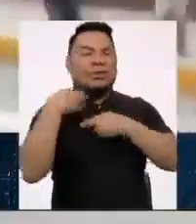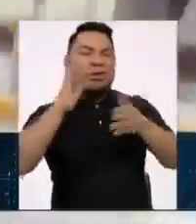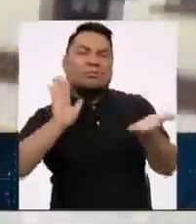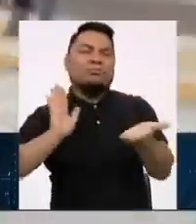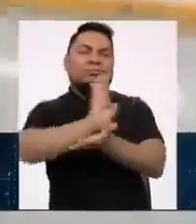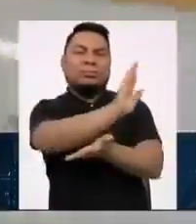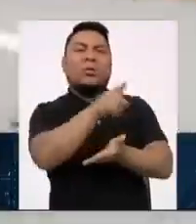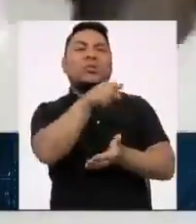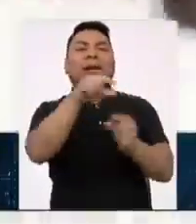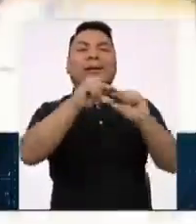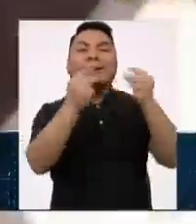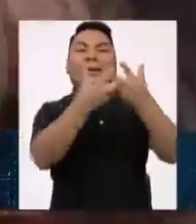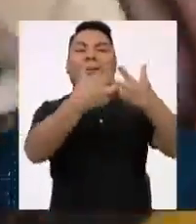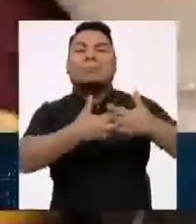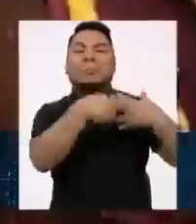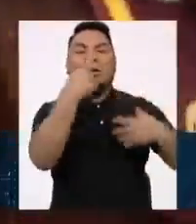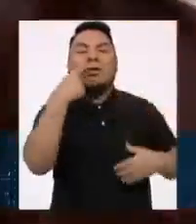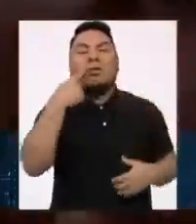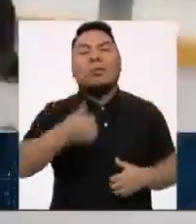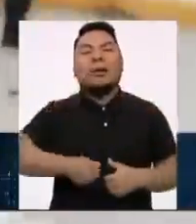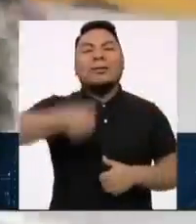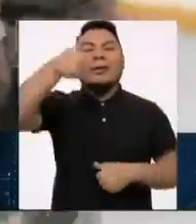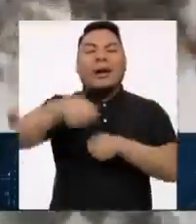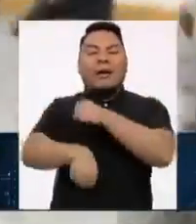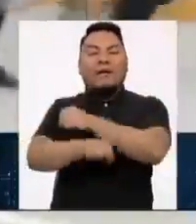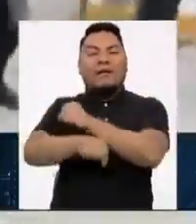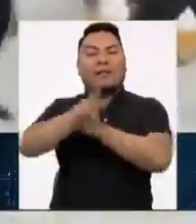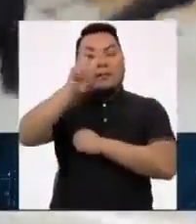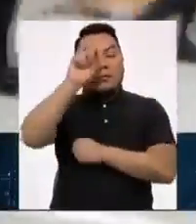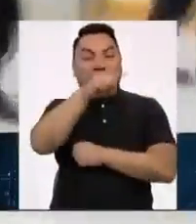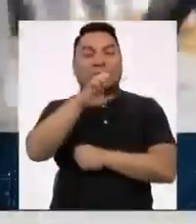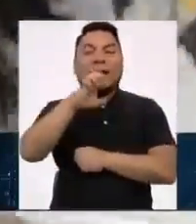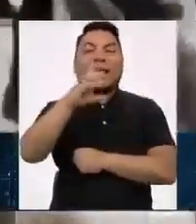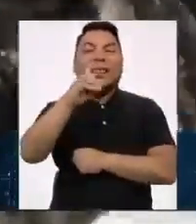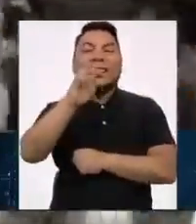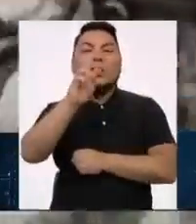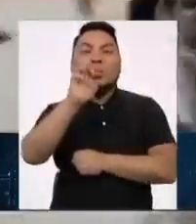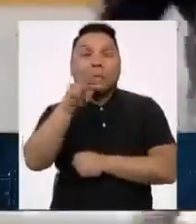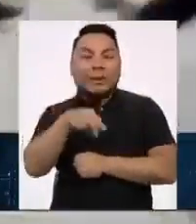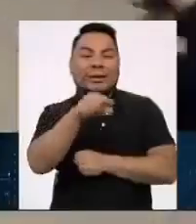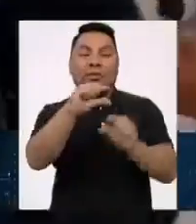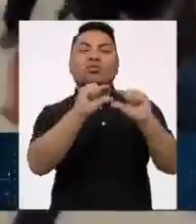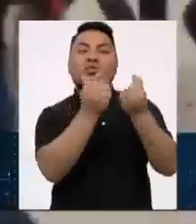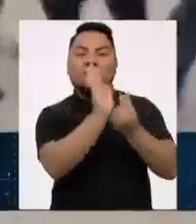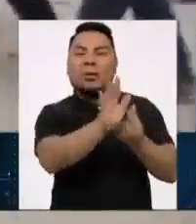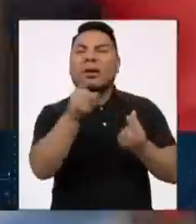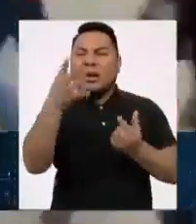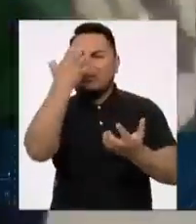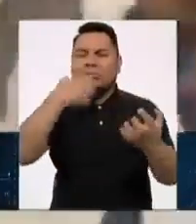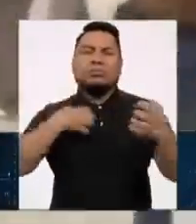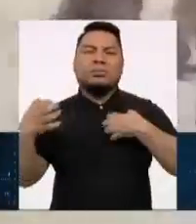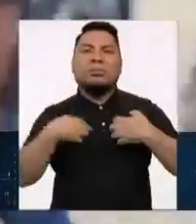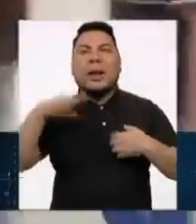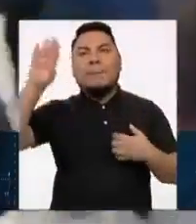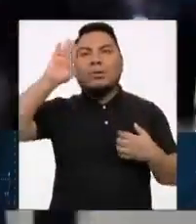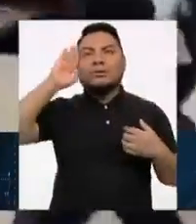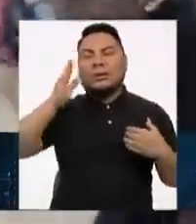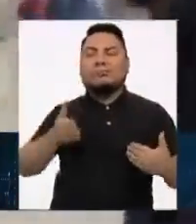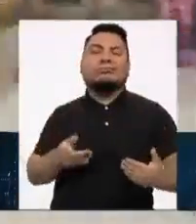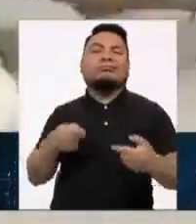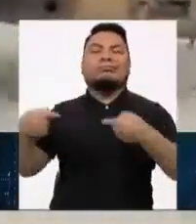de Edwin Oviedo. Un fuerte contingente policial resguardó la zona en todo momento.